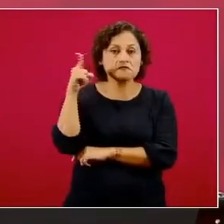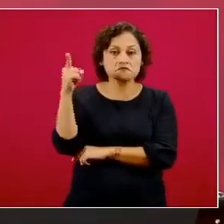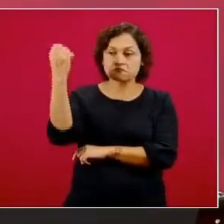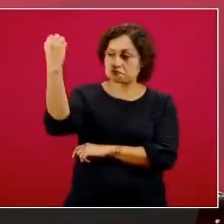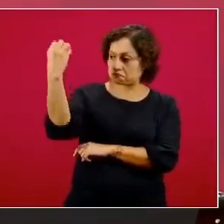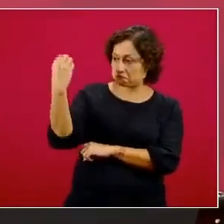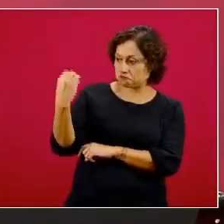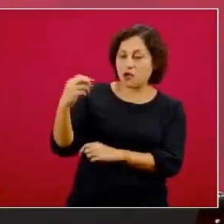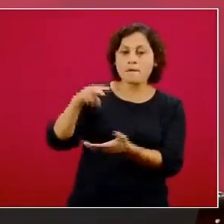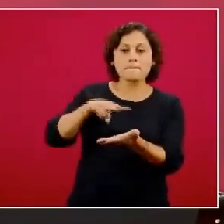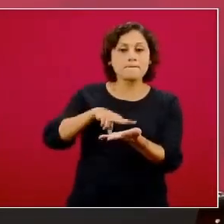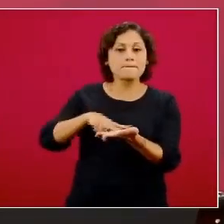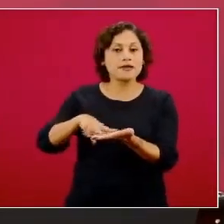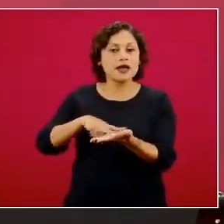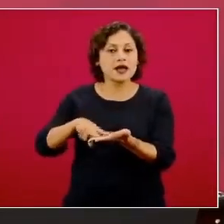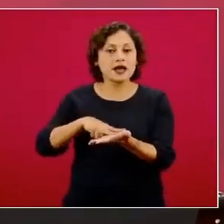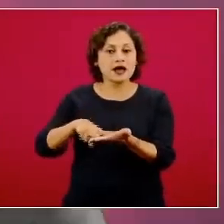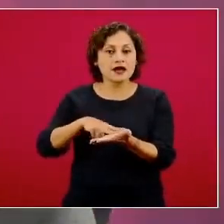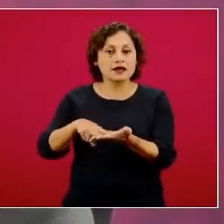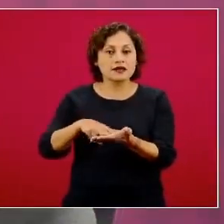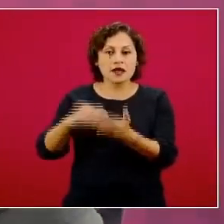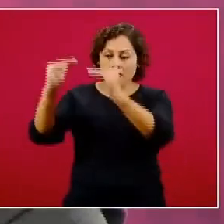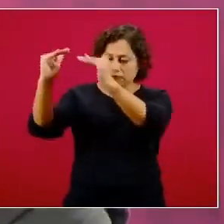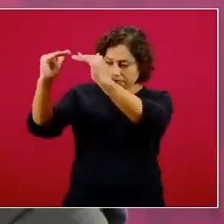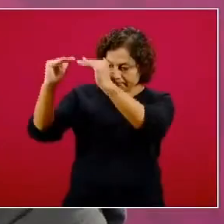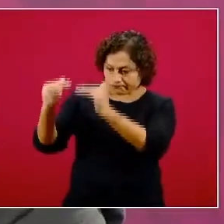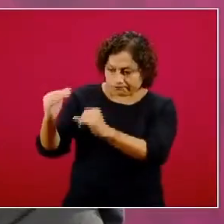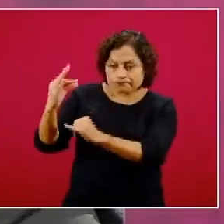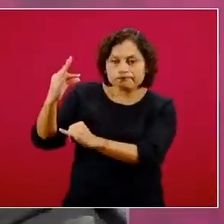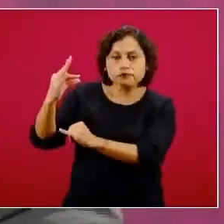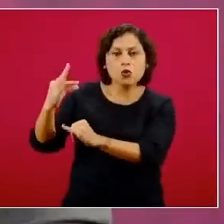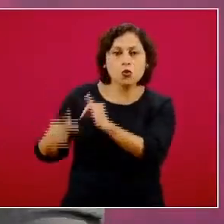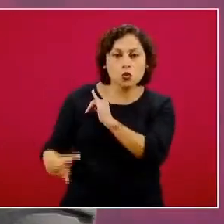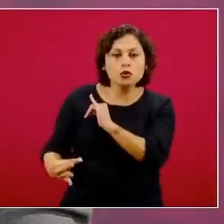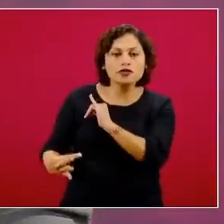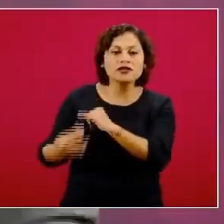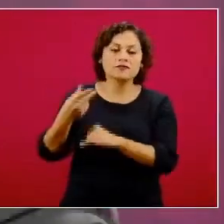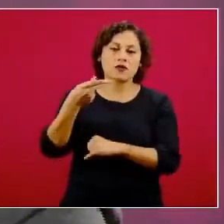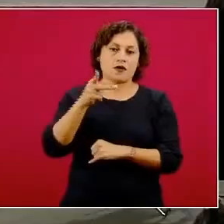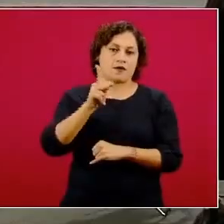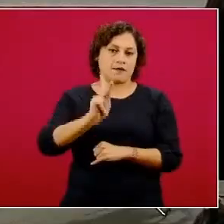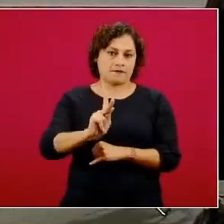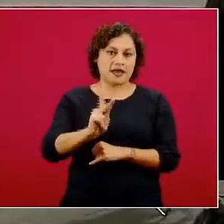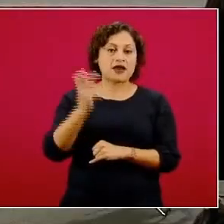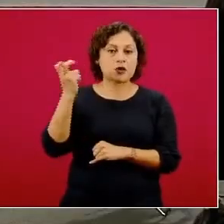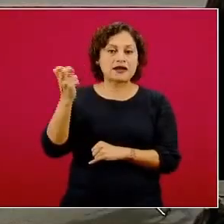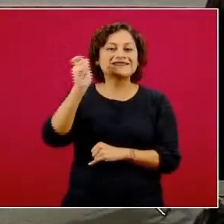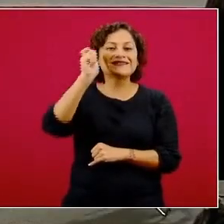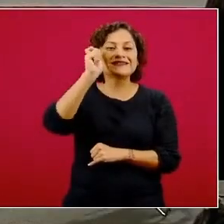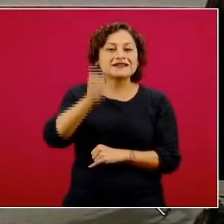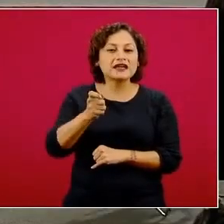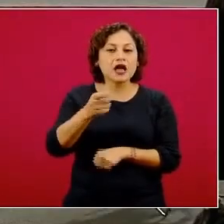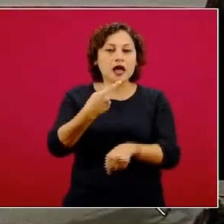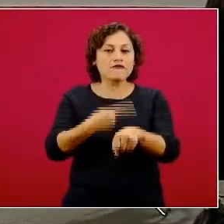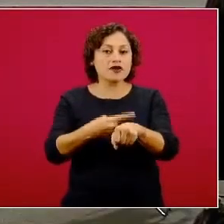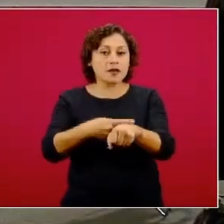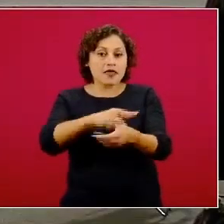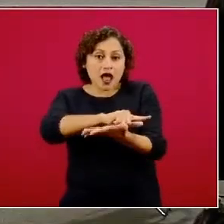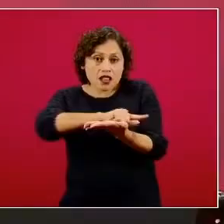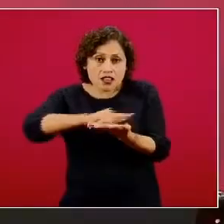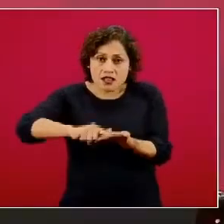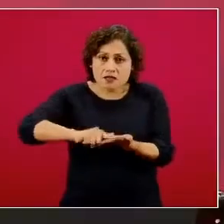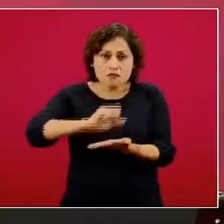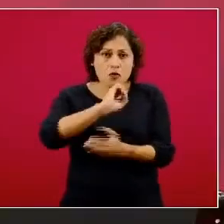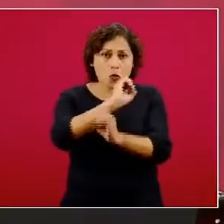verde, es el nivel más bajo posible, pero ya también lo hemos mencionado, no es riesgo cero. O sea, aún hay personas